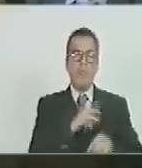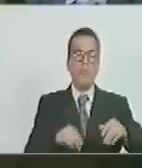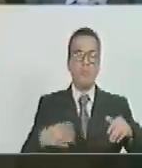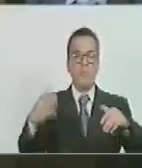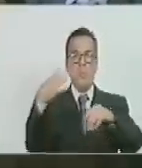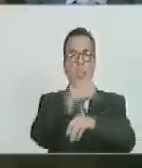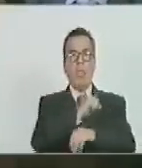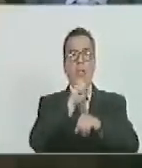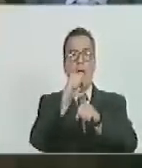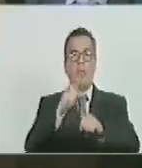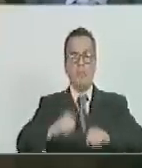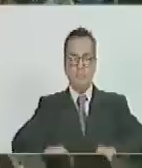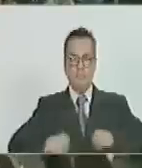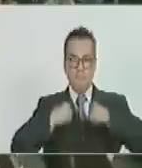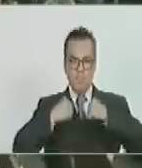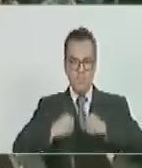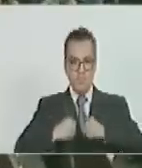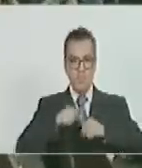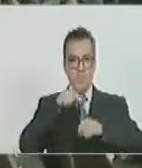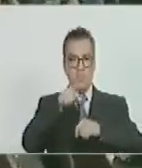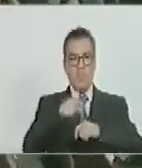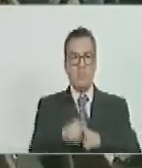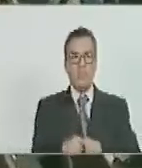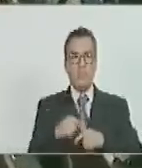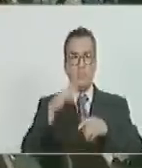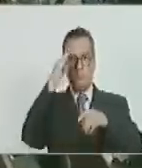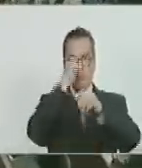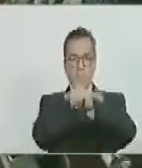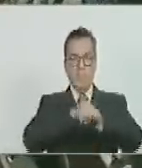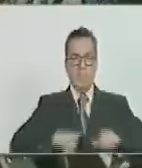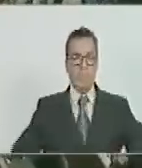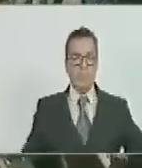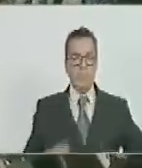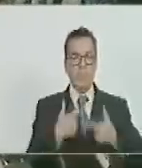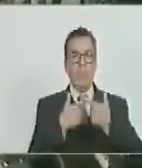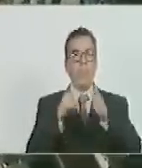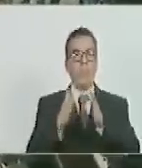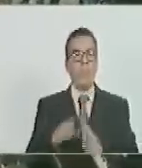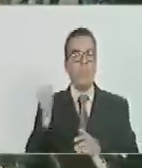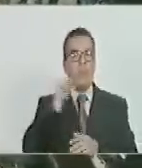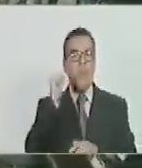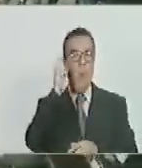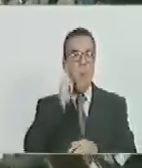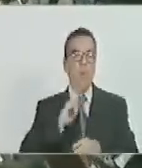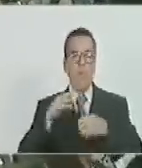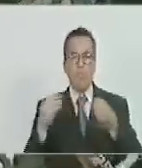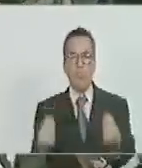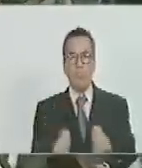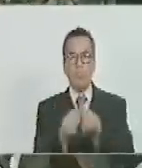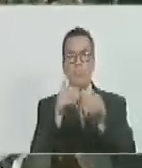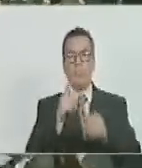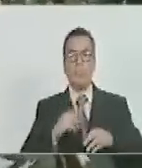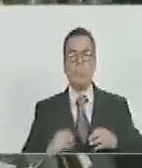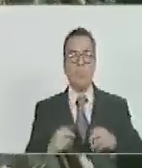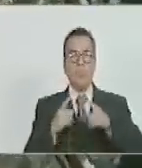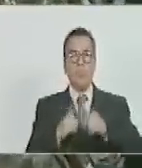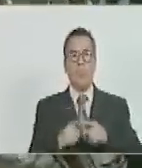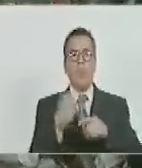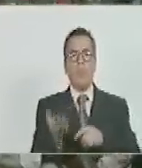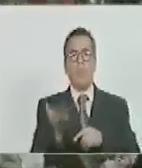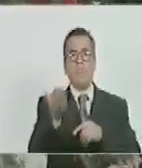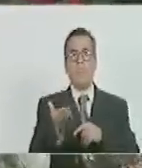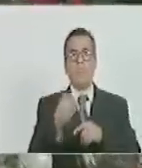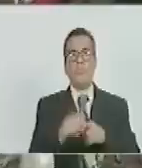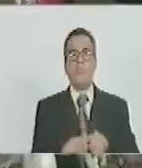una victoria contundente del ejército patriota. El libertador Simón Bolívar estuvo acompañado en ese momento de